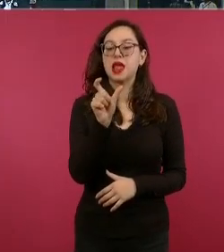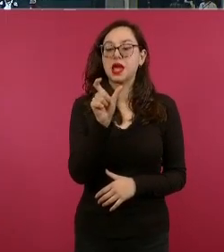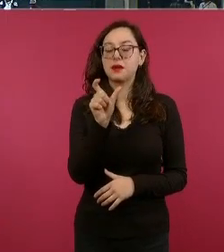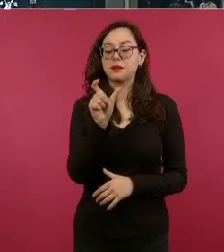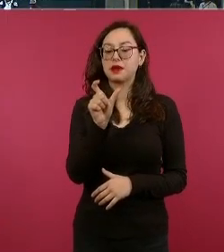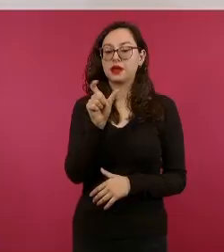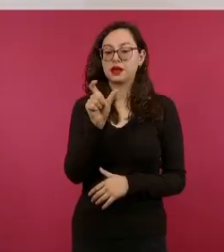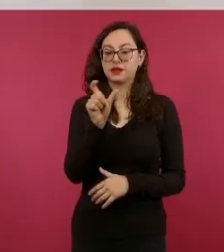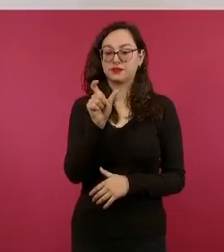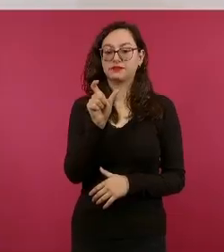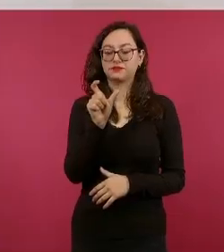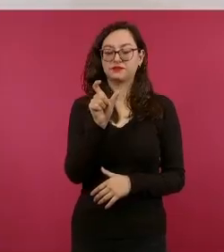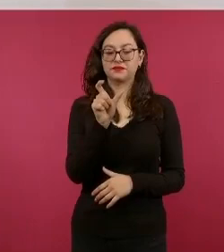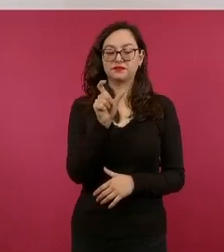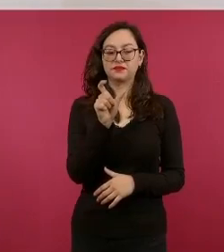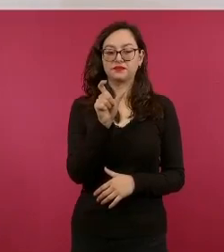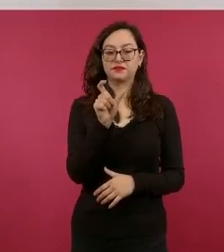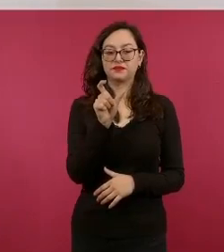que es